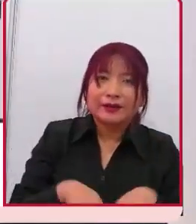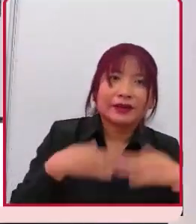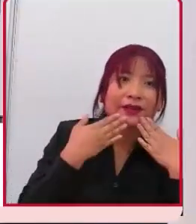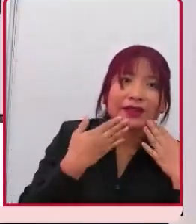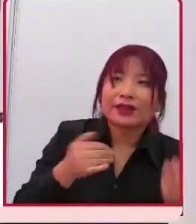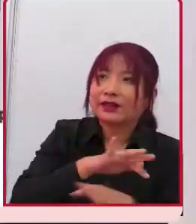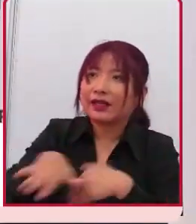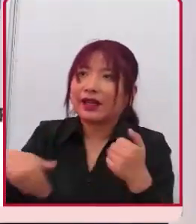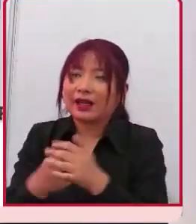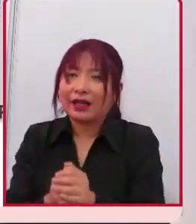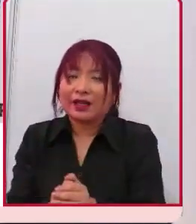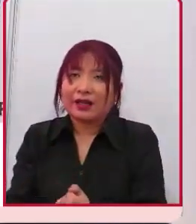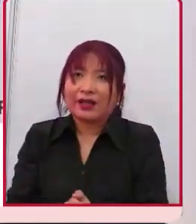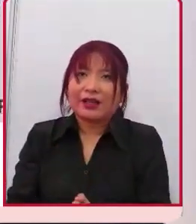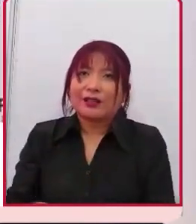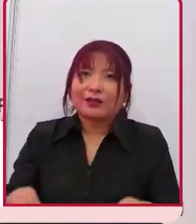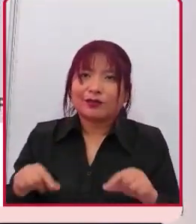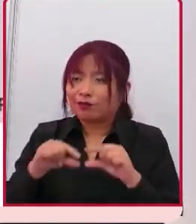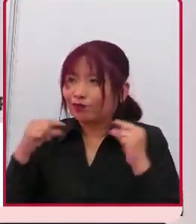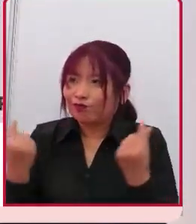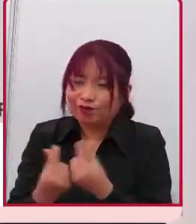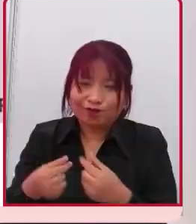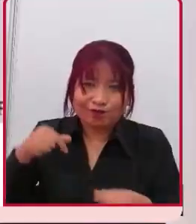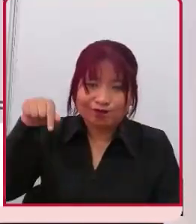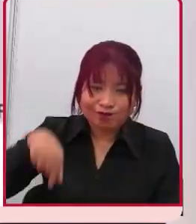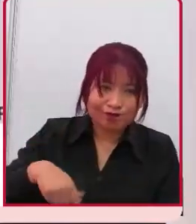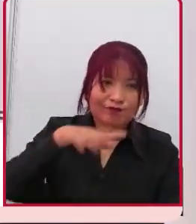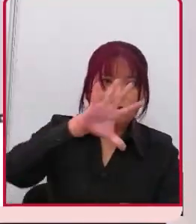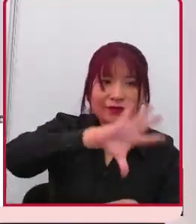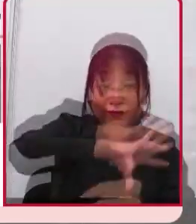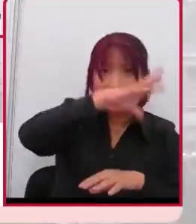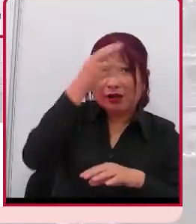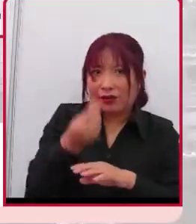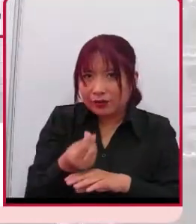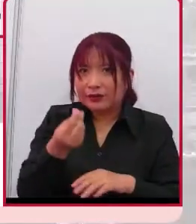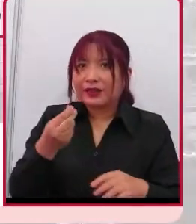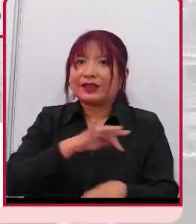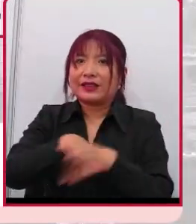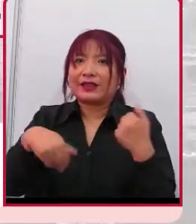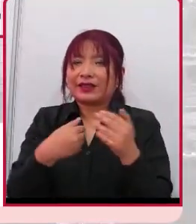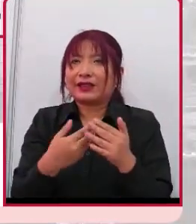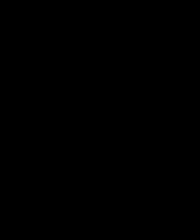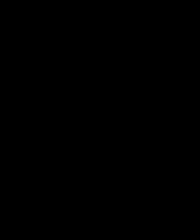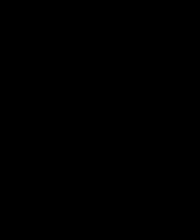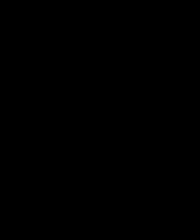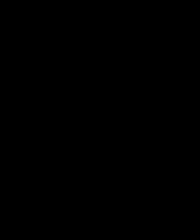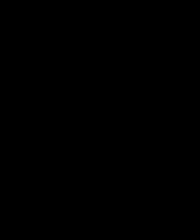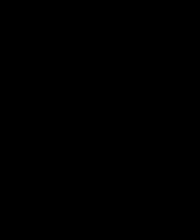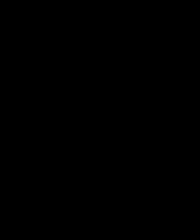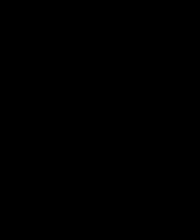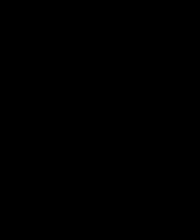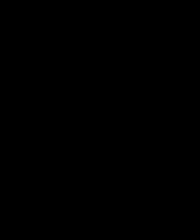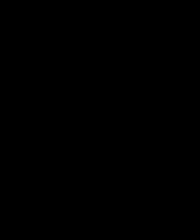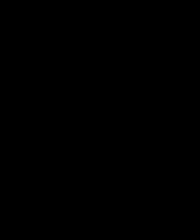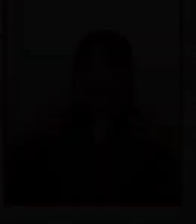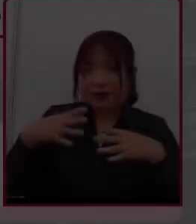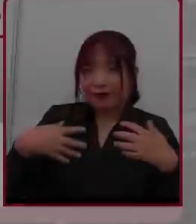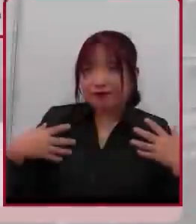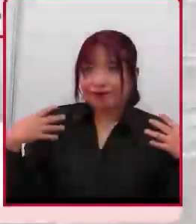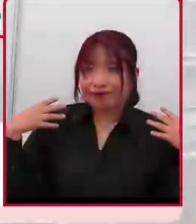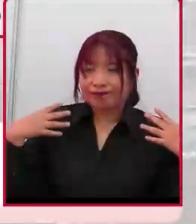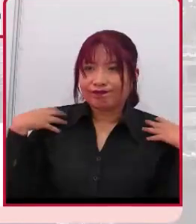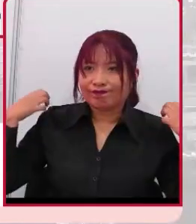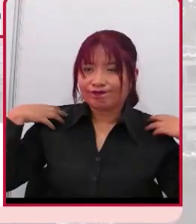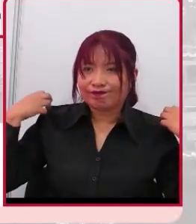equipo de Perumín y especialmente a los ejecutivos de mi empresa que han permitido presentar este trabajo denominado Geometalurgia